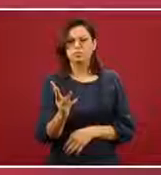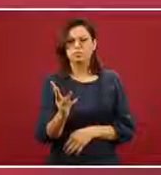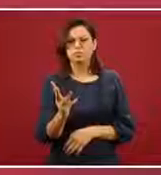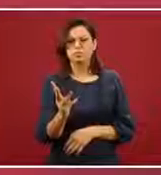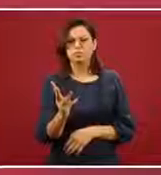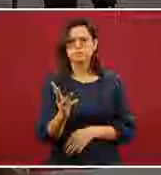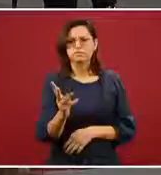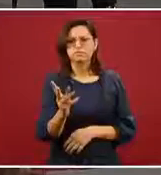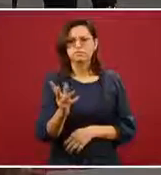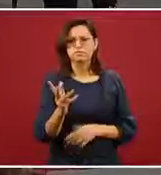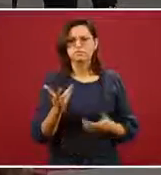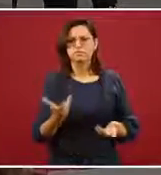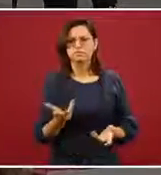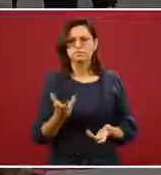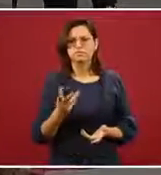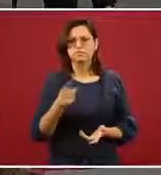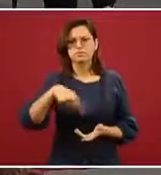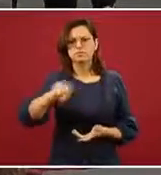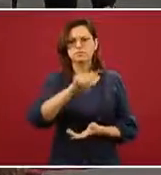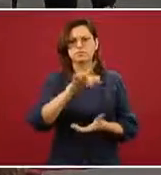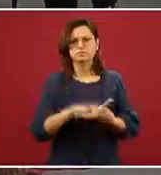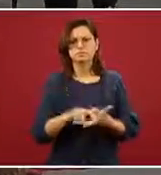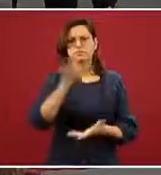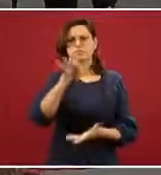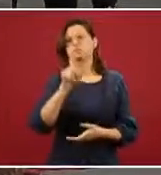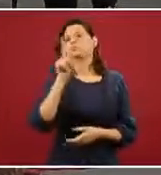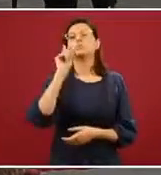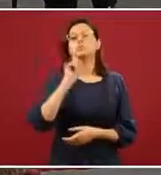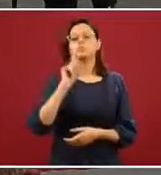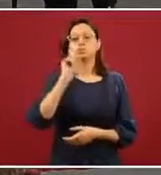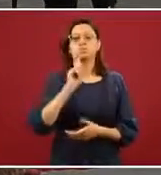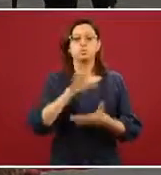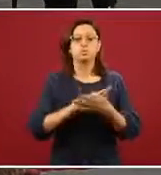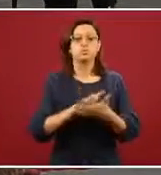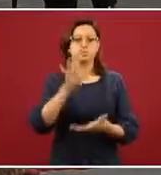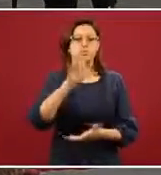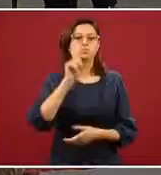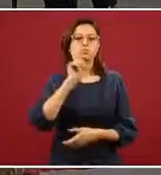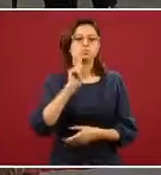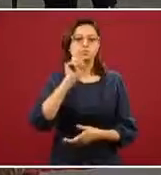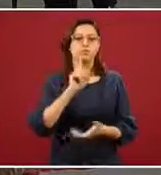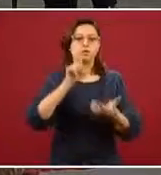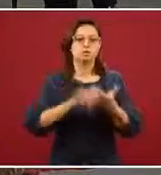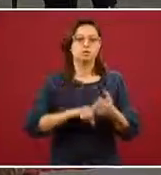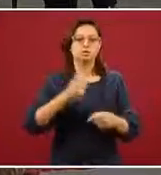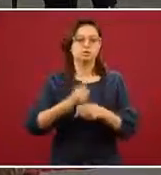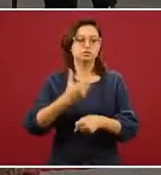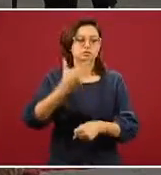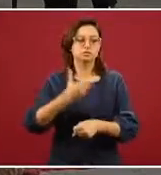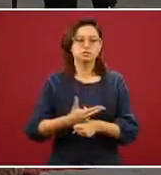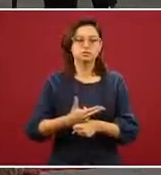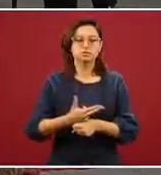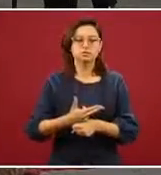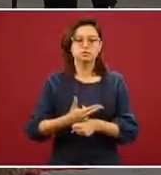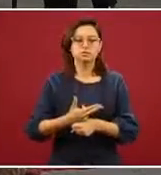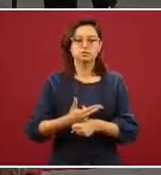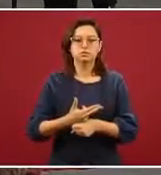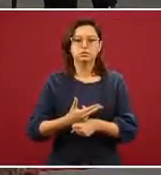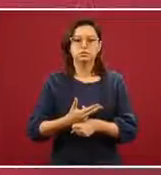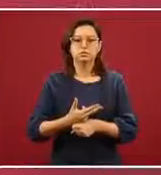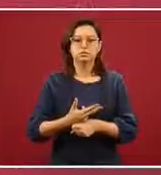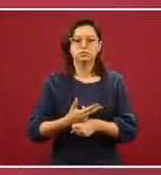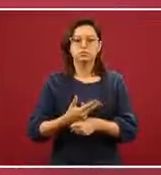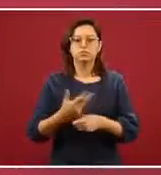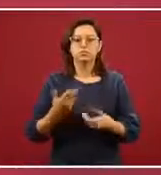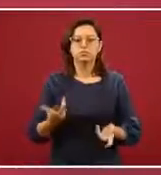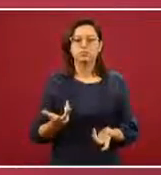He de decir que la mayor parte son mujeres las que trabajan en economía, si hacemos la suma de todos.